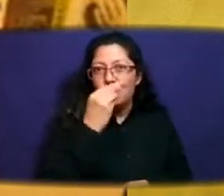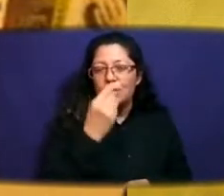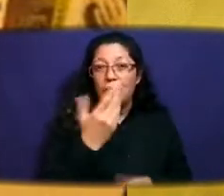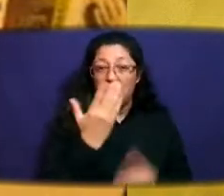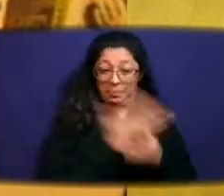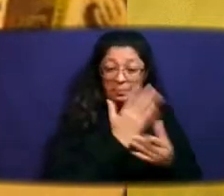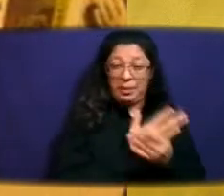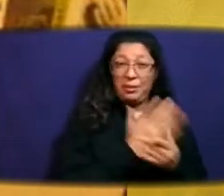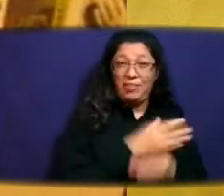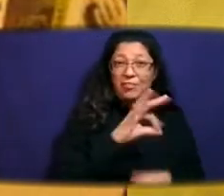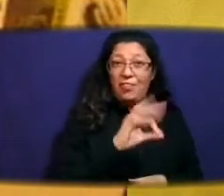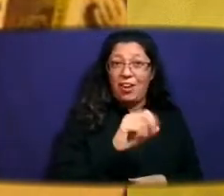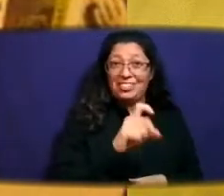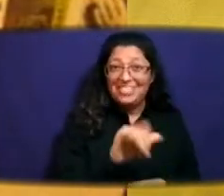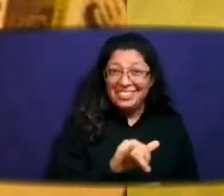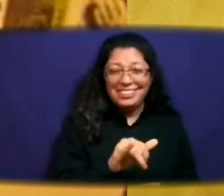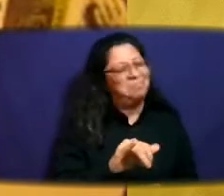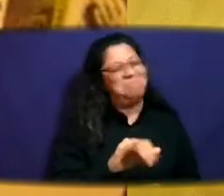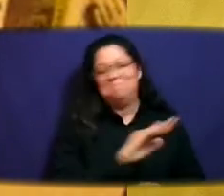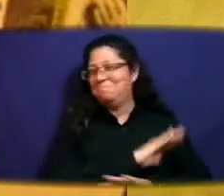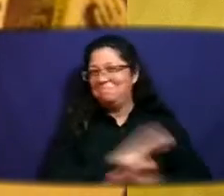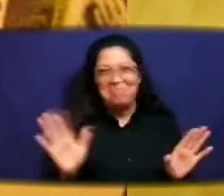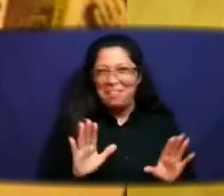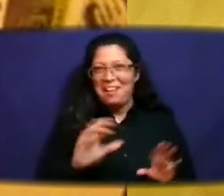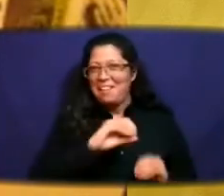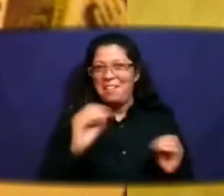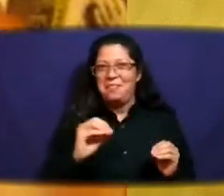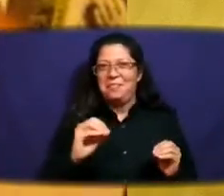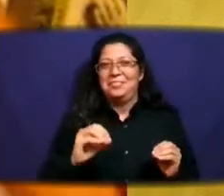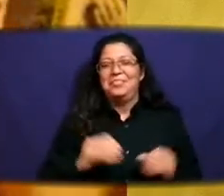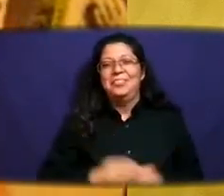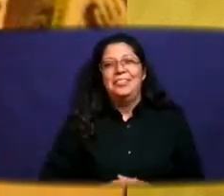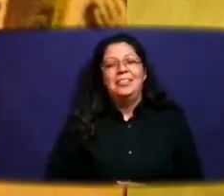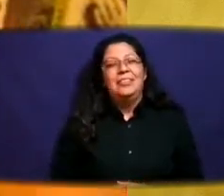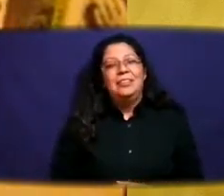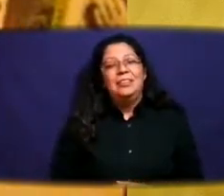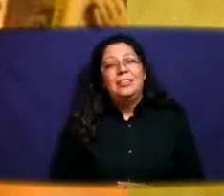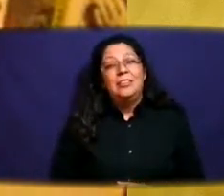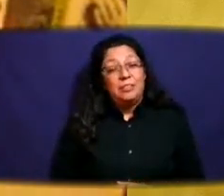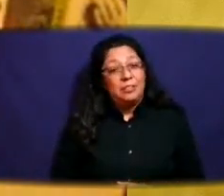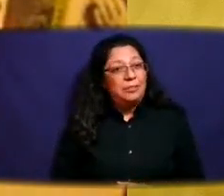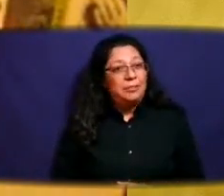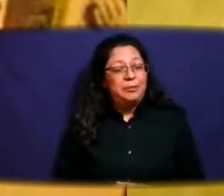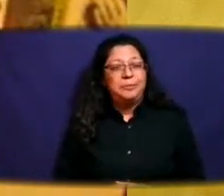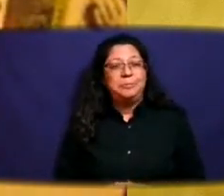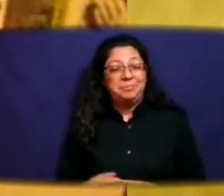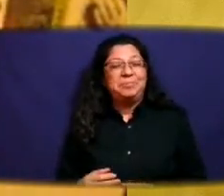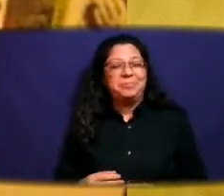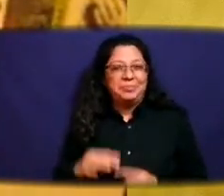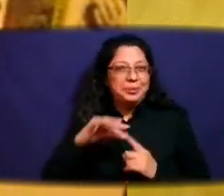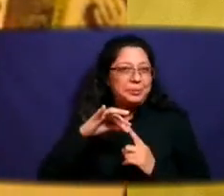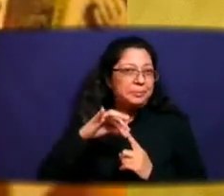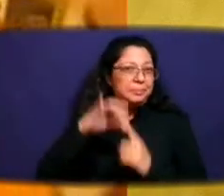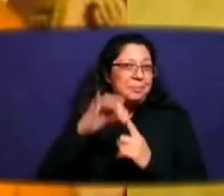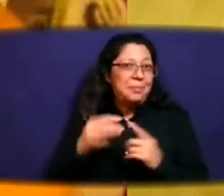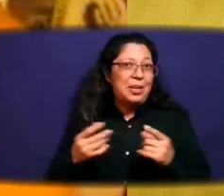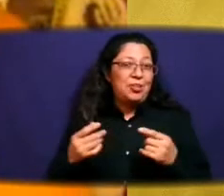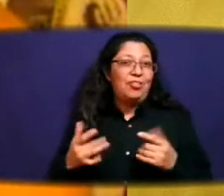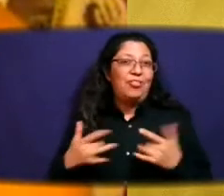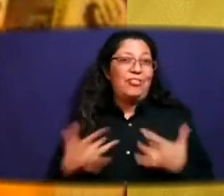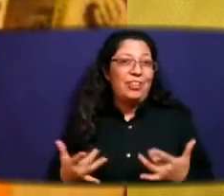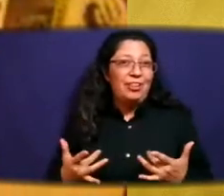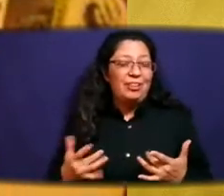se mete con Foxy. En ocasiones especiales nos deleitamos con